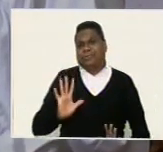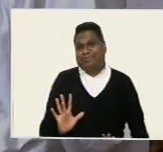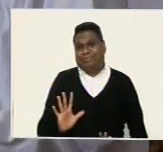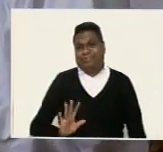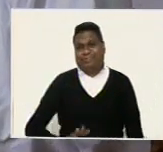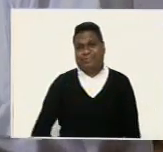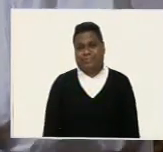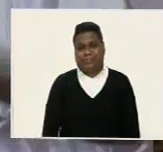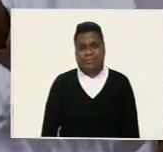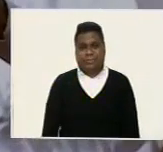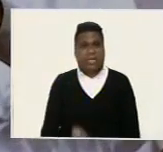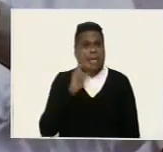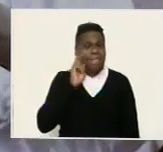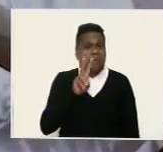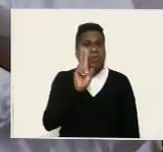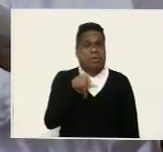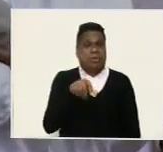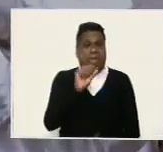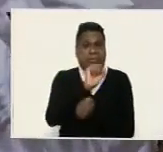Y dimos Pérez Jiménez,